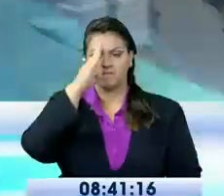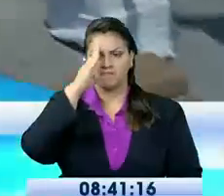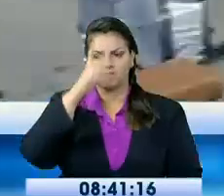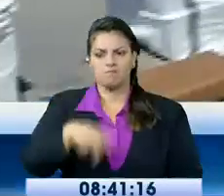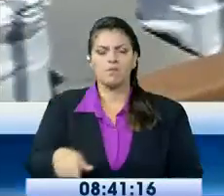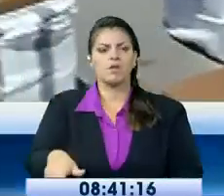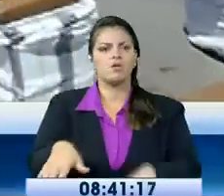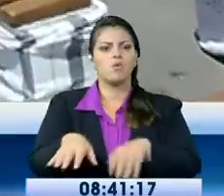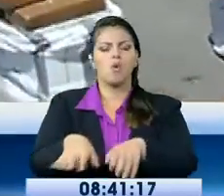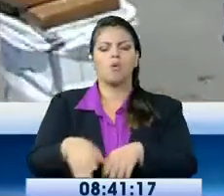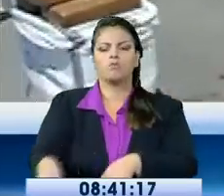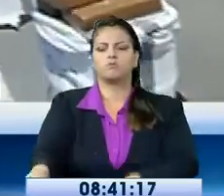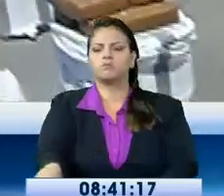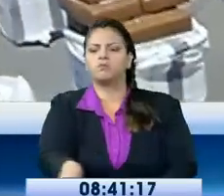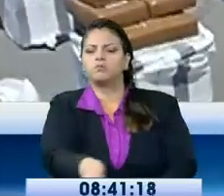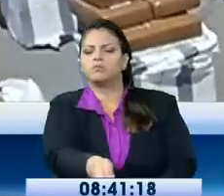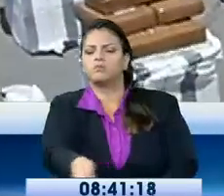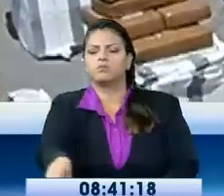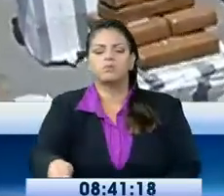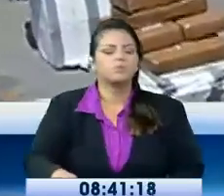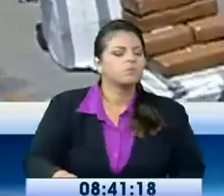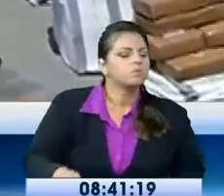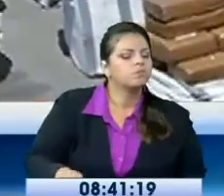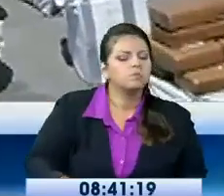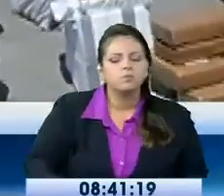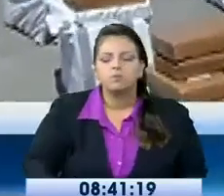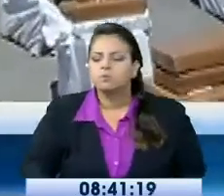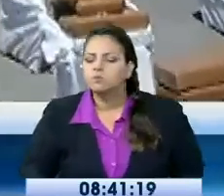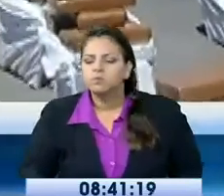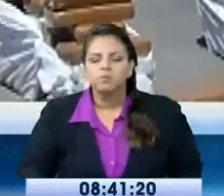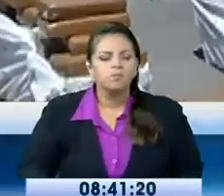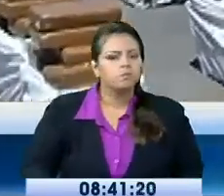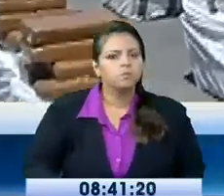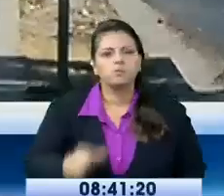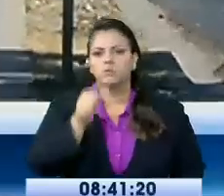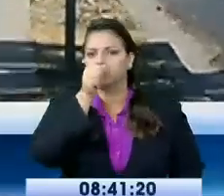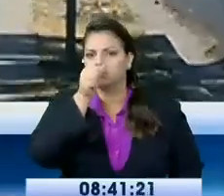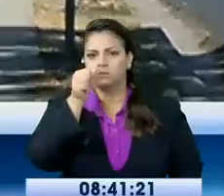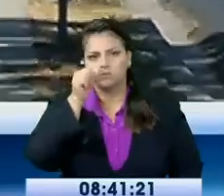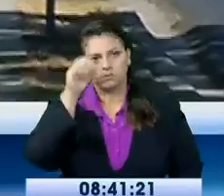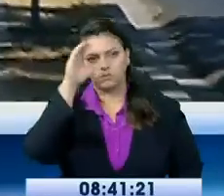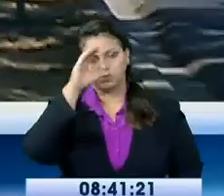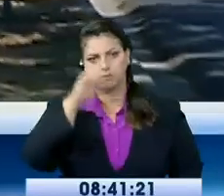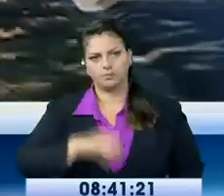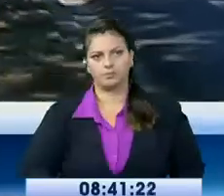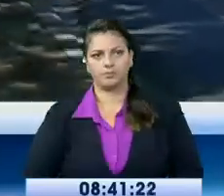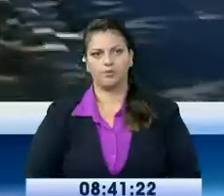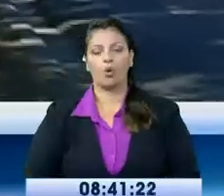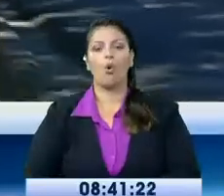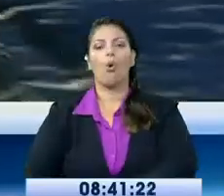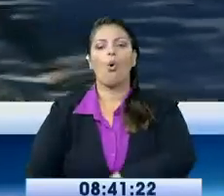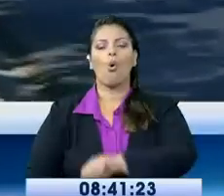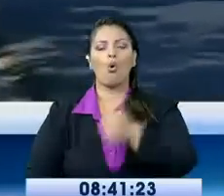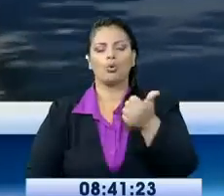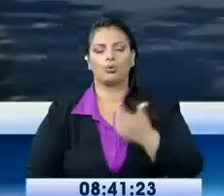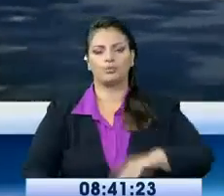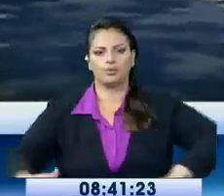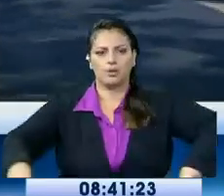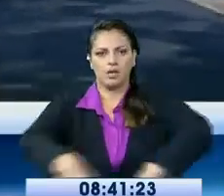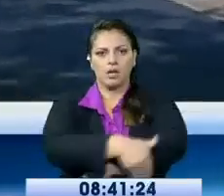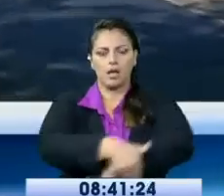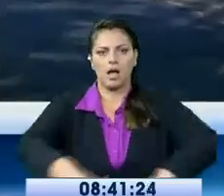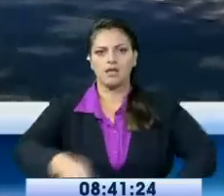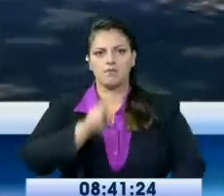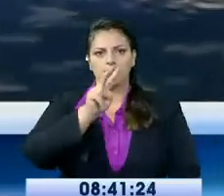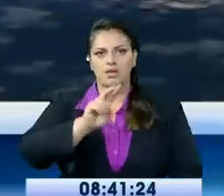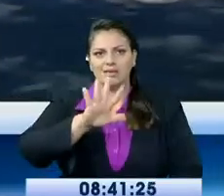para saber dónde estaba la carga ilícita. El segundo decomiso lo realizaron en la avenida 25 de Julio, en un vehículo que era custodiado